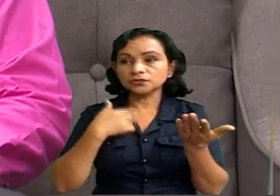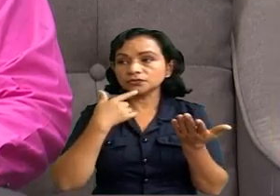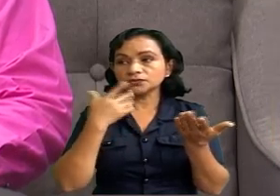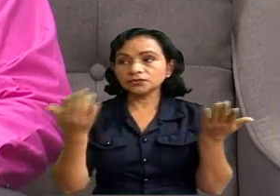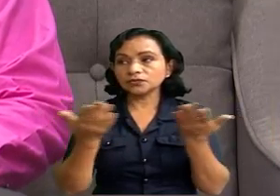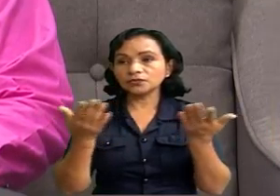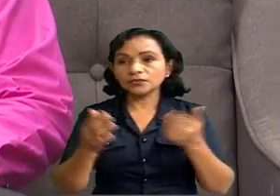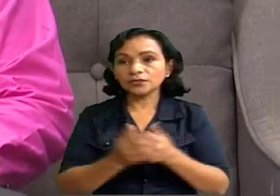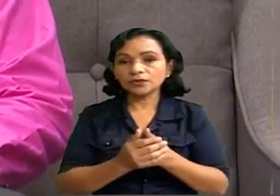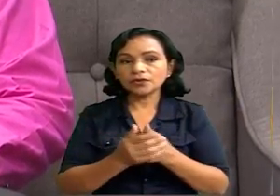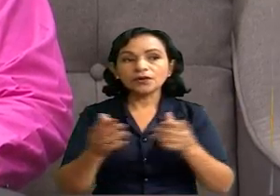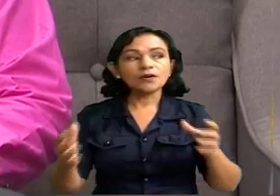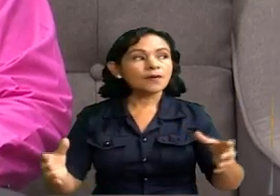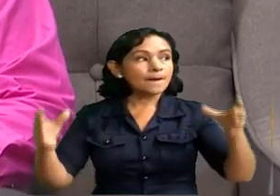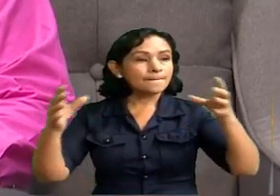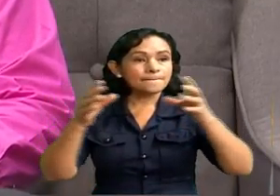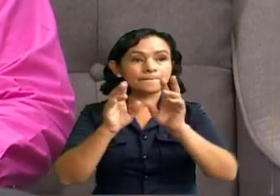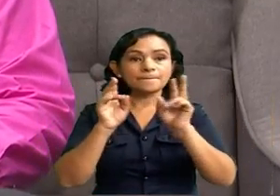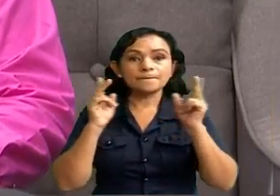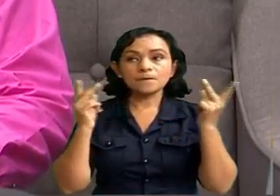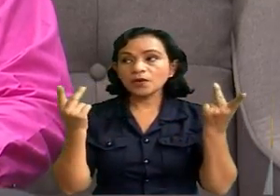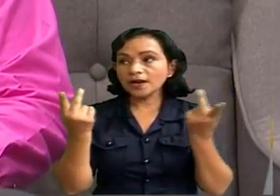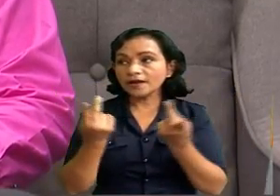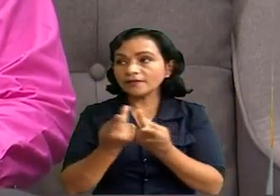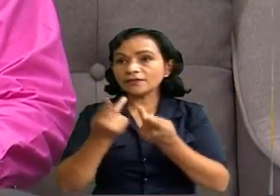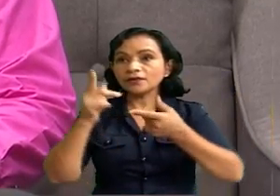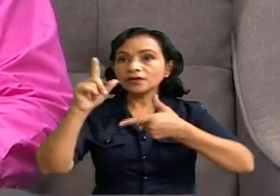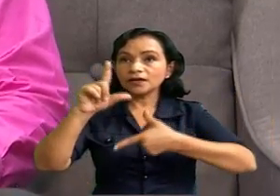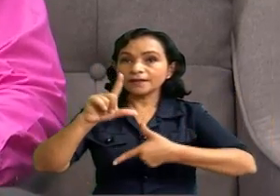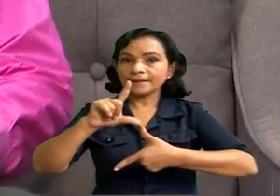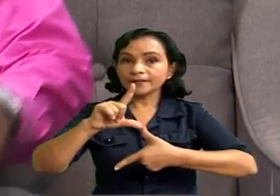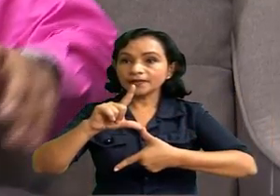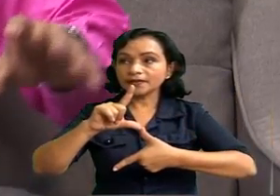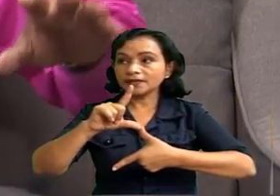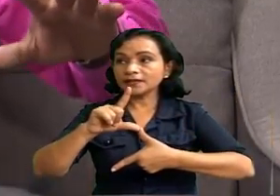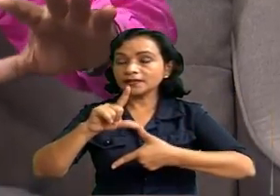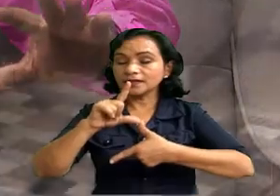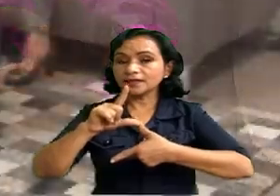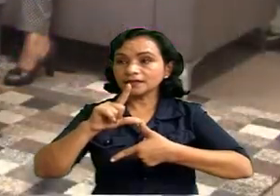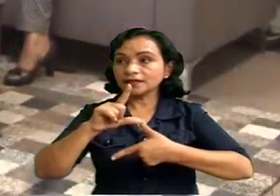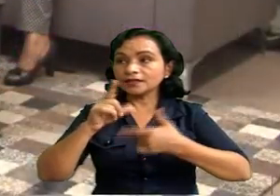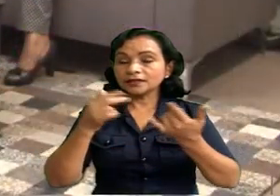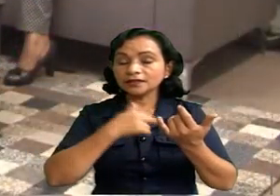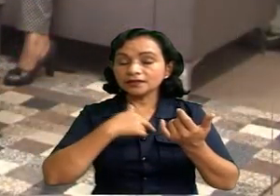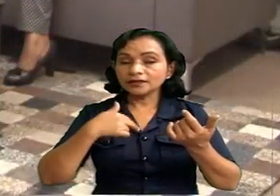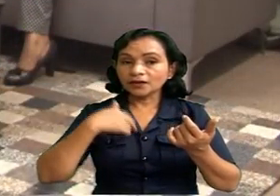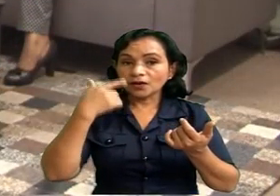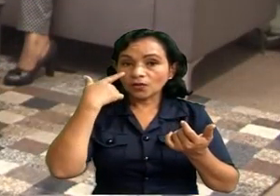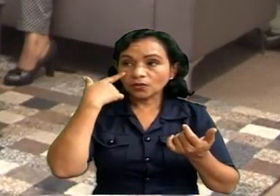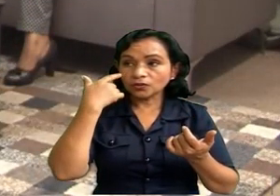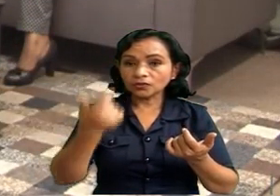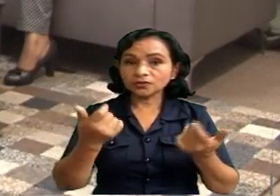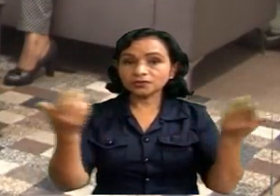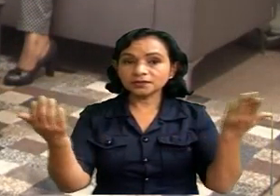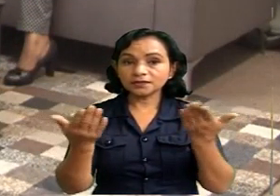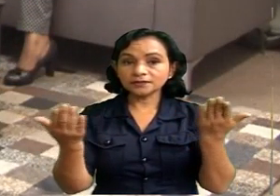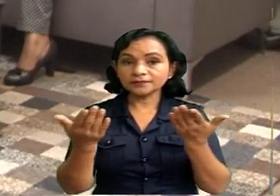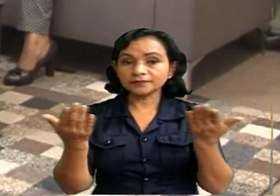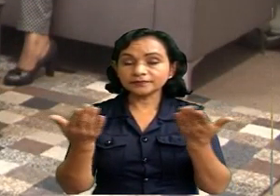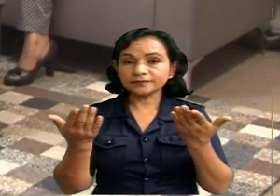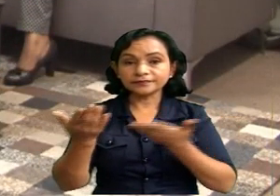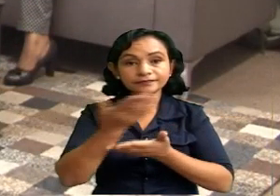búsqueda de la emancipación de nuestros pueblos en América Latina. Diputada, en principio, pues conocer un poquito la vinculación y qué es